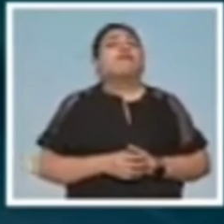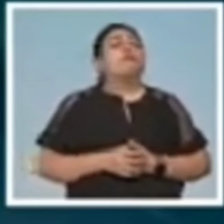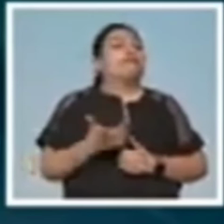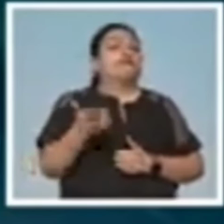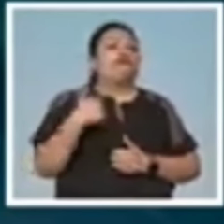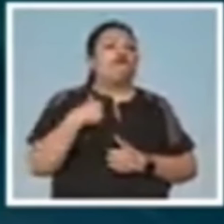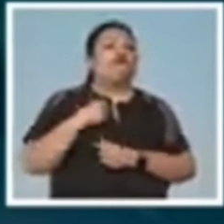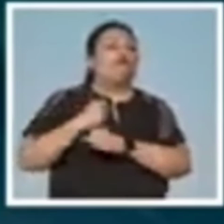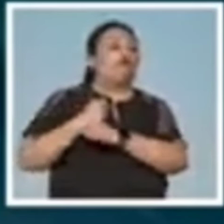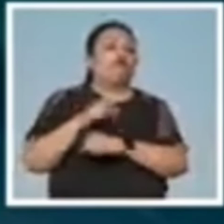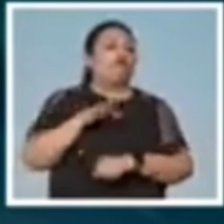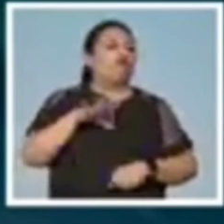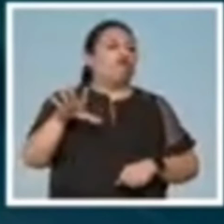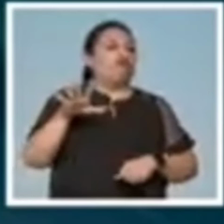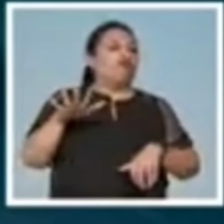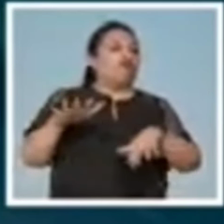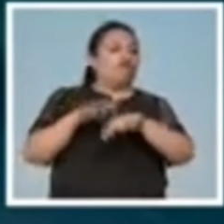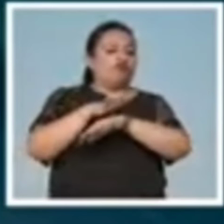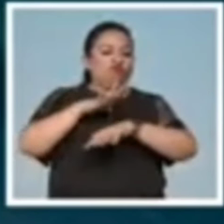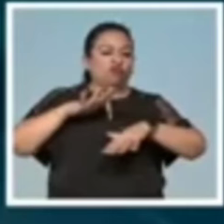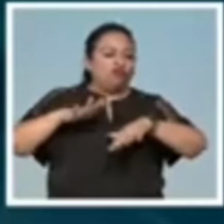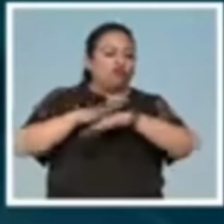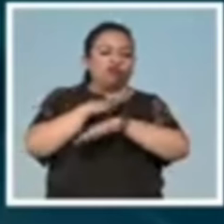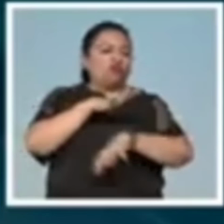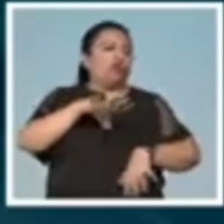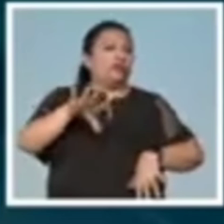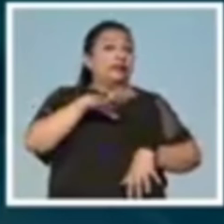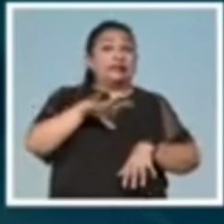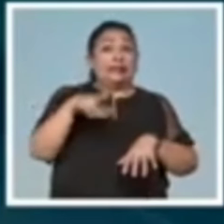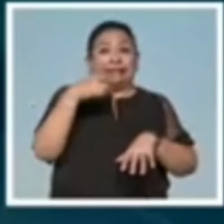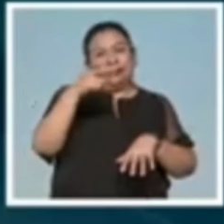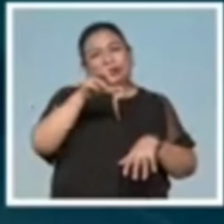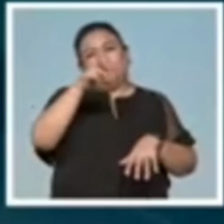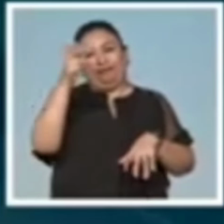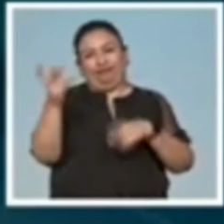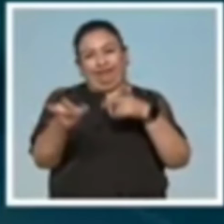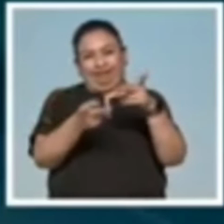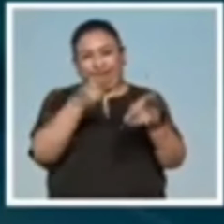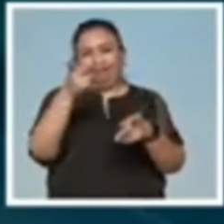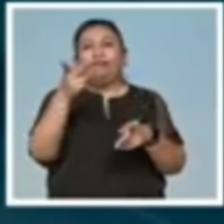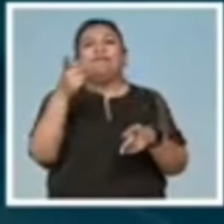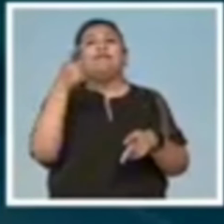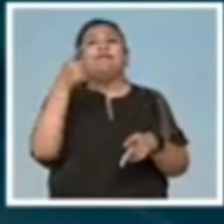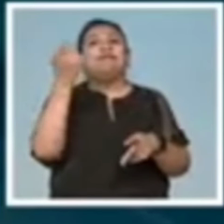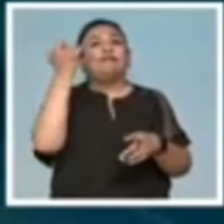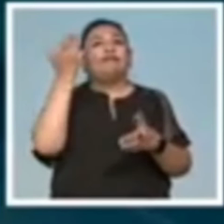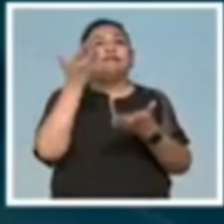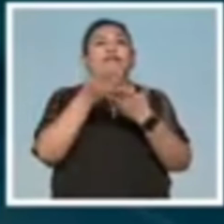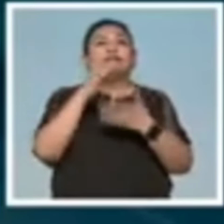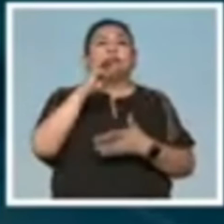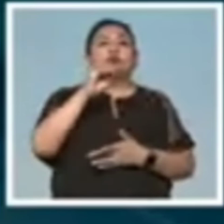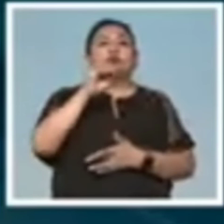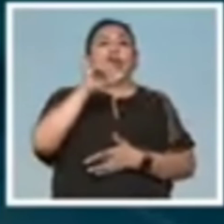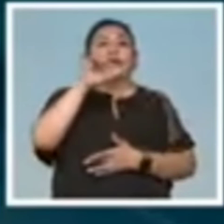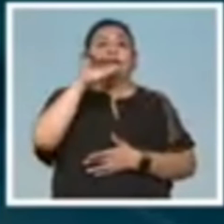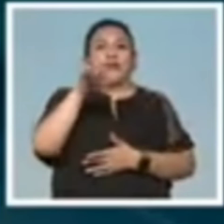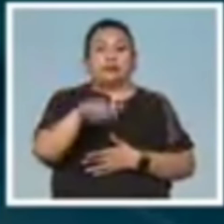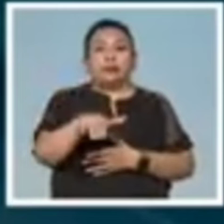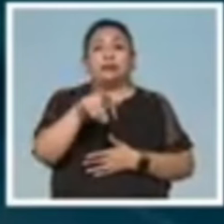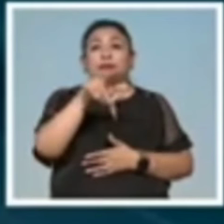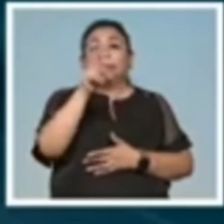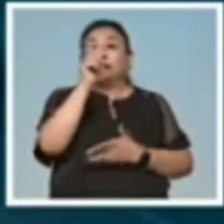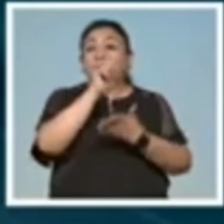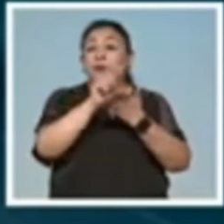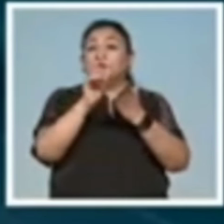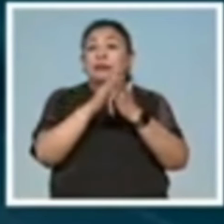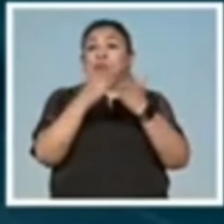¿Qué tanto nos resistimos al cambio, a transformarnos constantemente? Este y otros cuestionamientos nos los plantea William Brickman Clark en